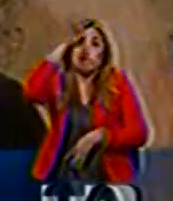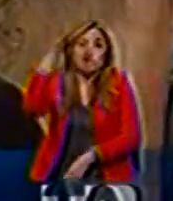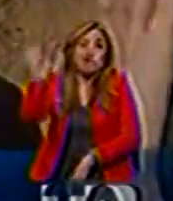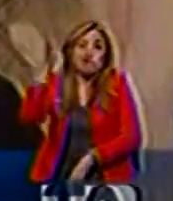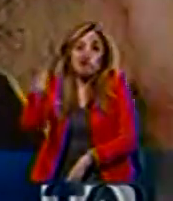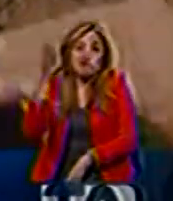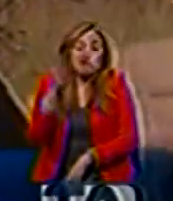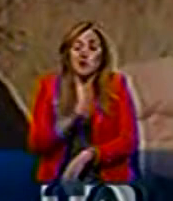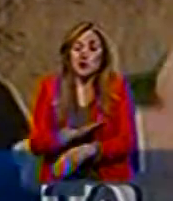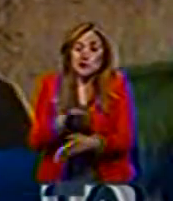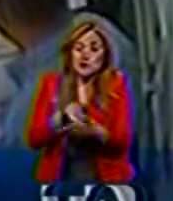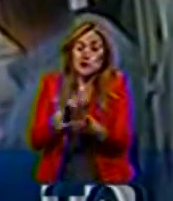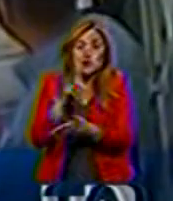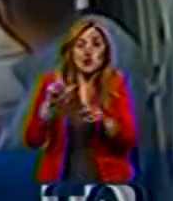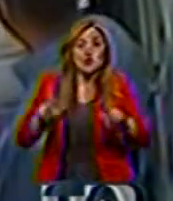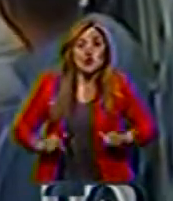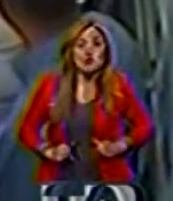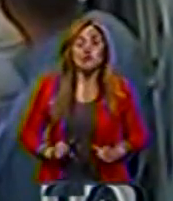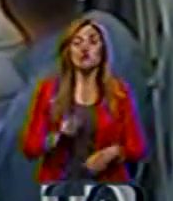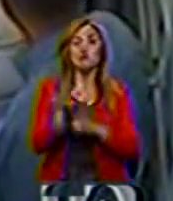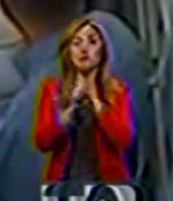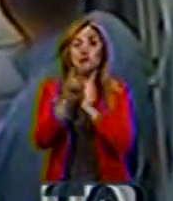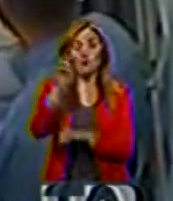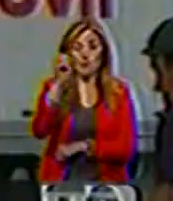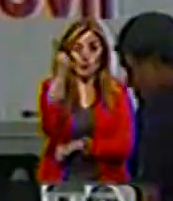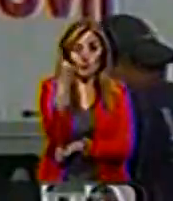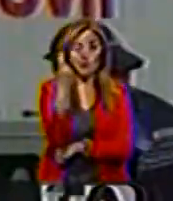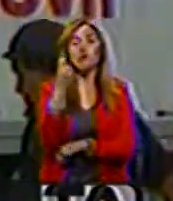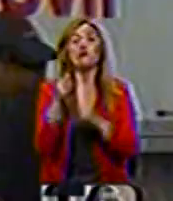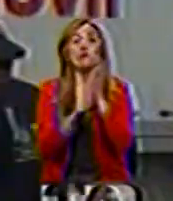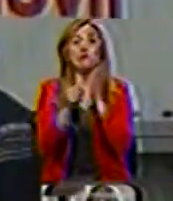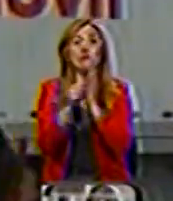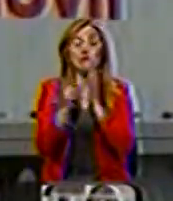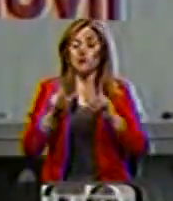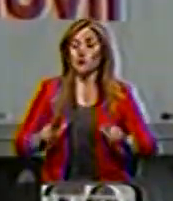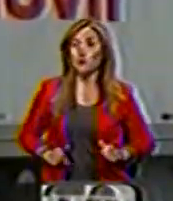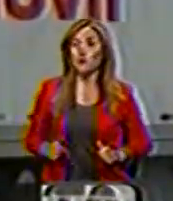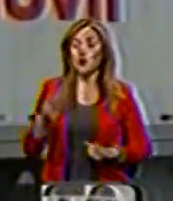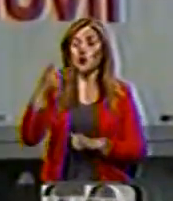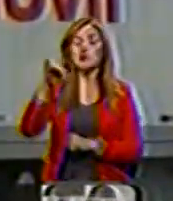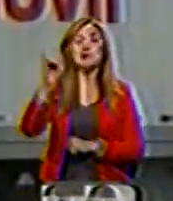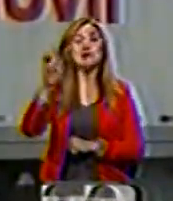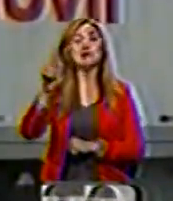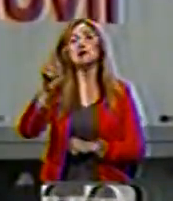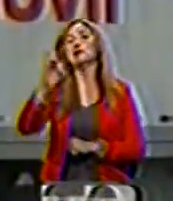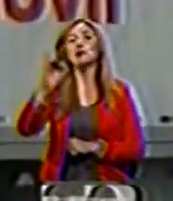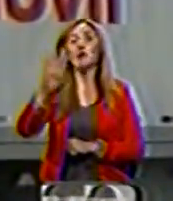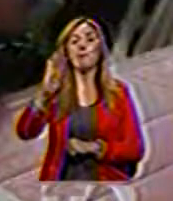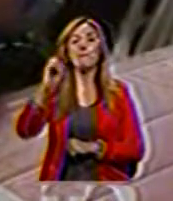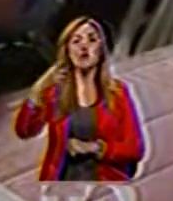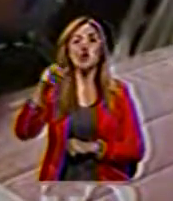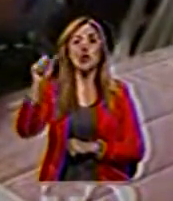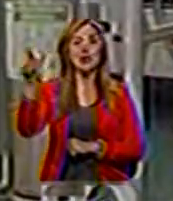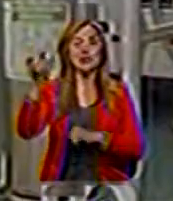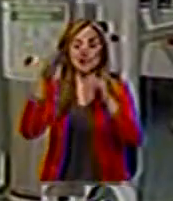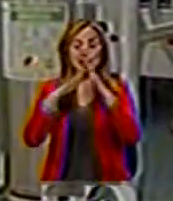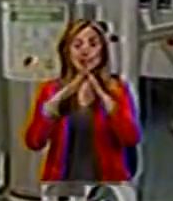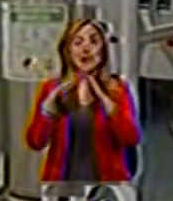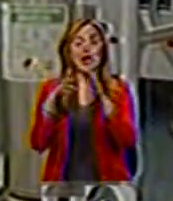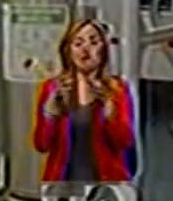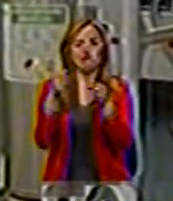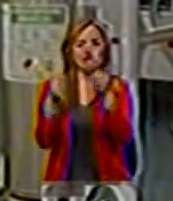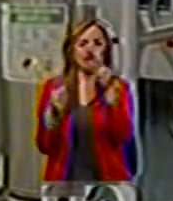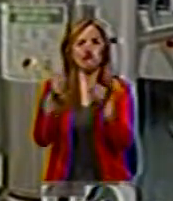nosotros, acá en el centro de salud nos mandaron aquí. En 2011, el entonces ministro de Salud, David Chiriboga, ofreció que estas casas de salud rodantes